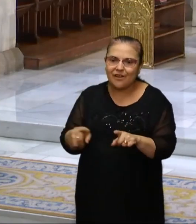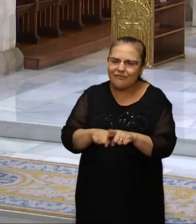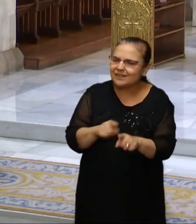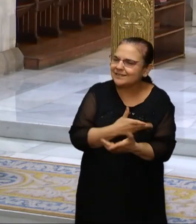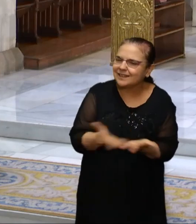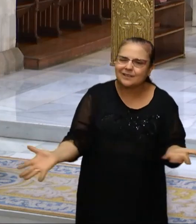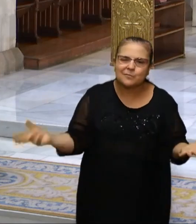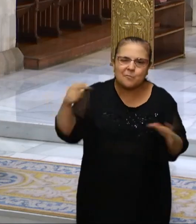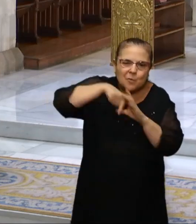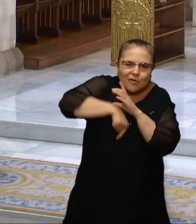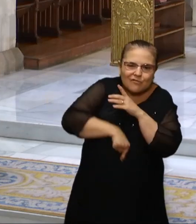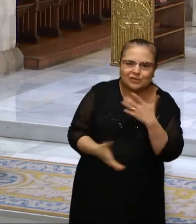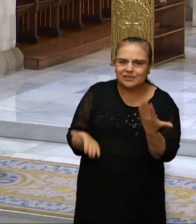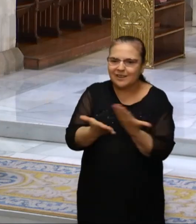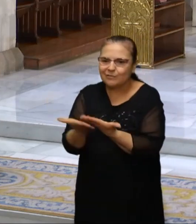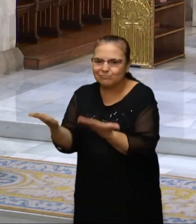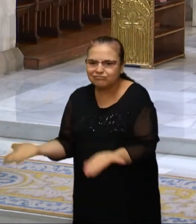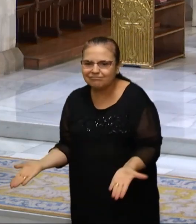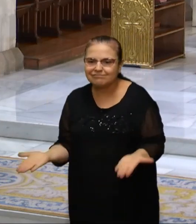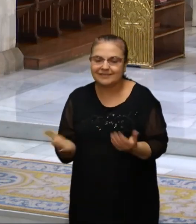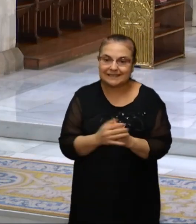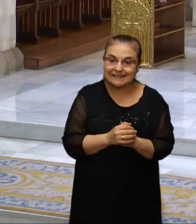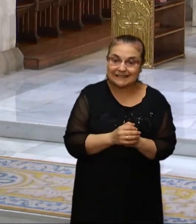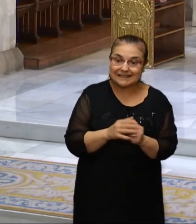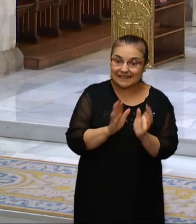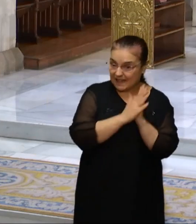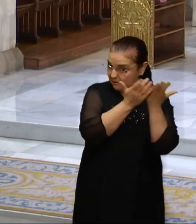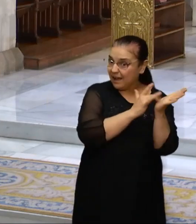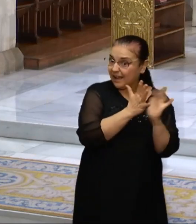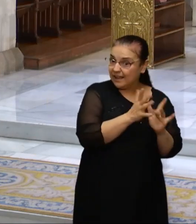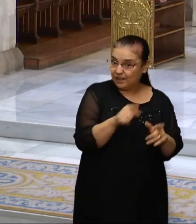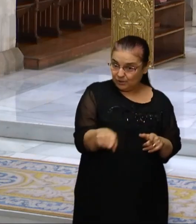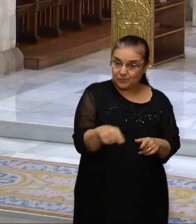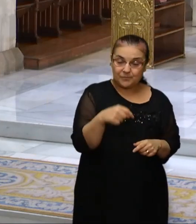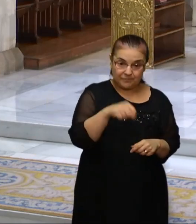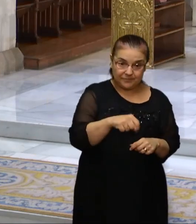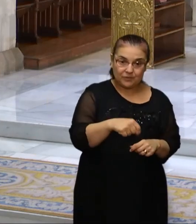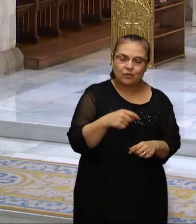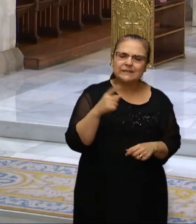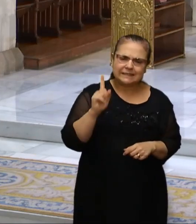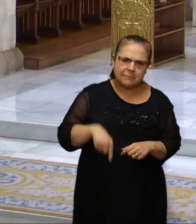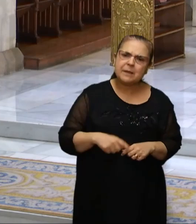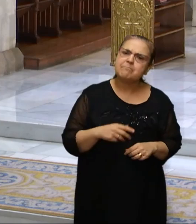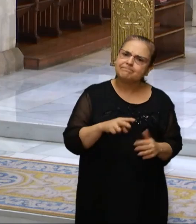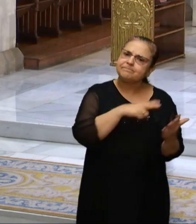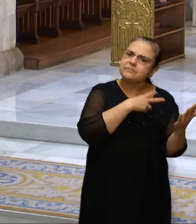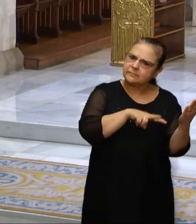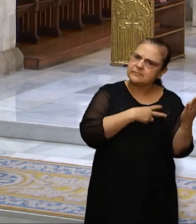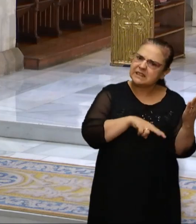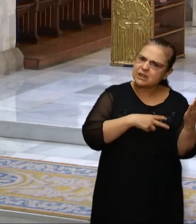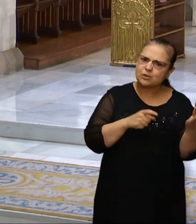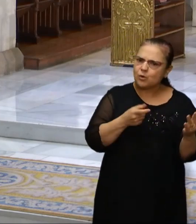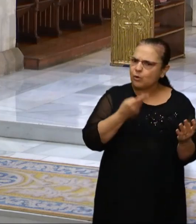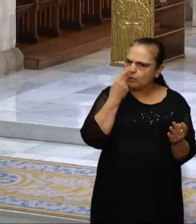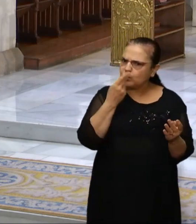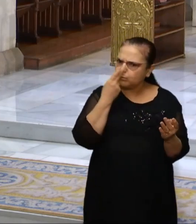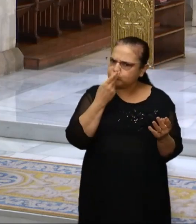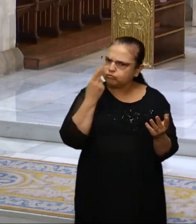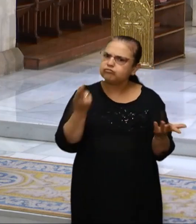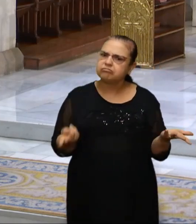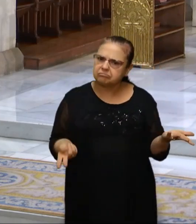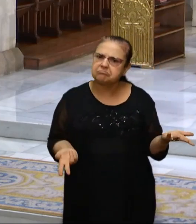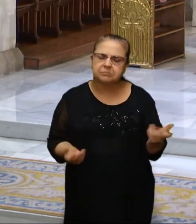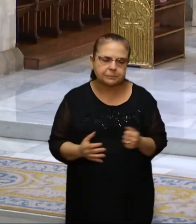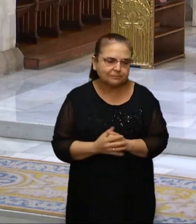tan profundas hay entre ellos no y el evangelio también es un texto que me ha parecido muy interesante No porque